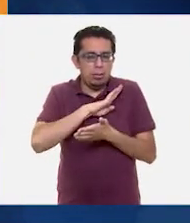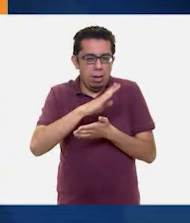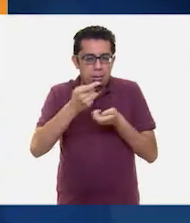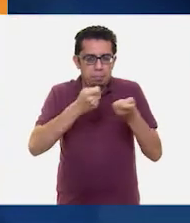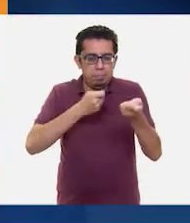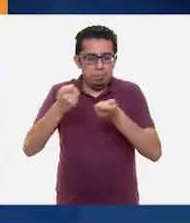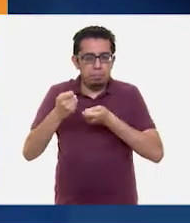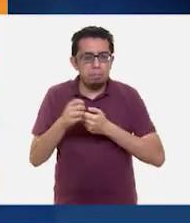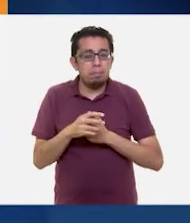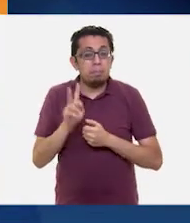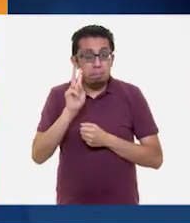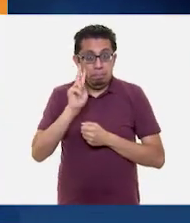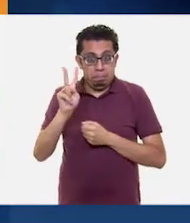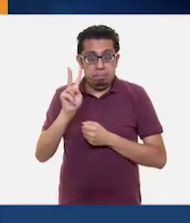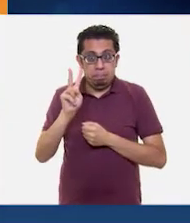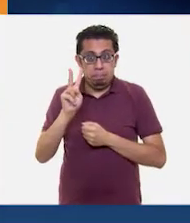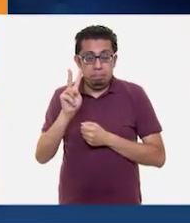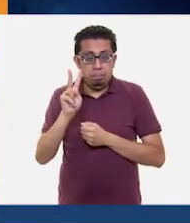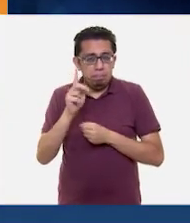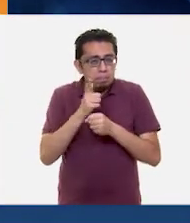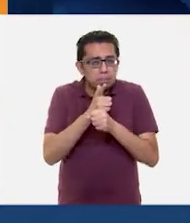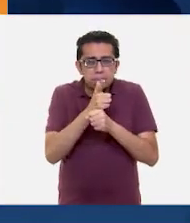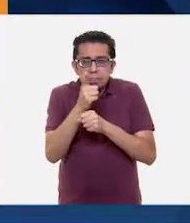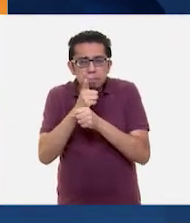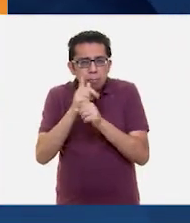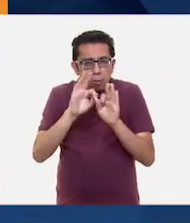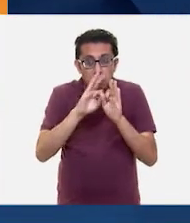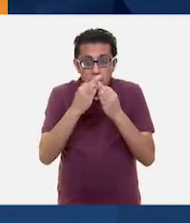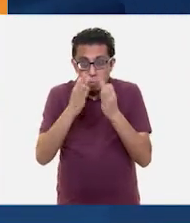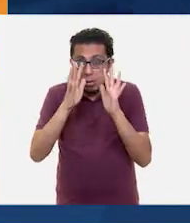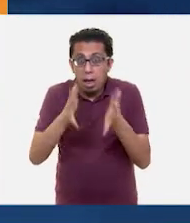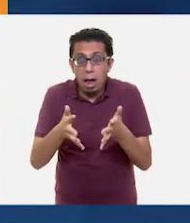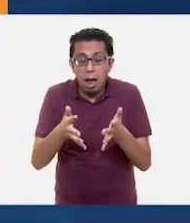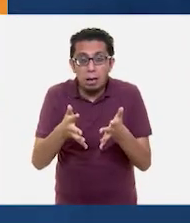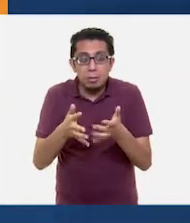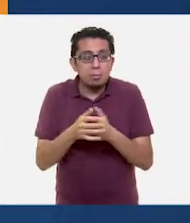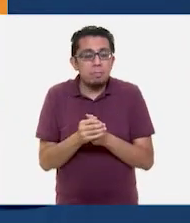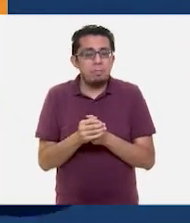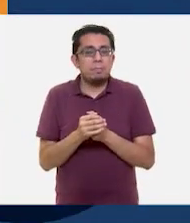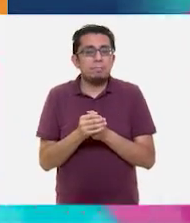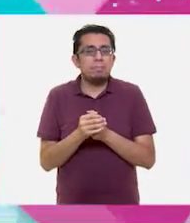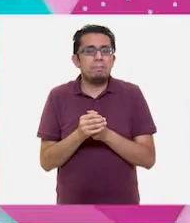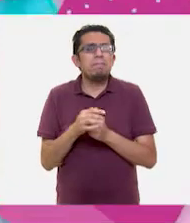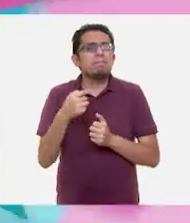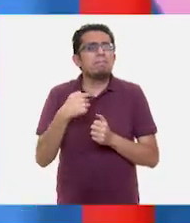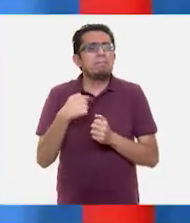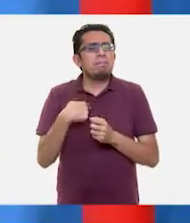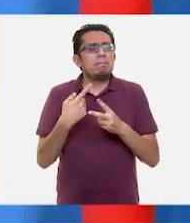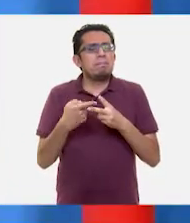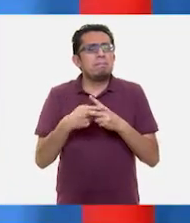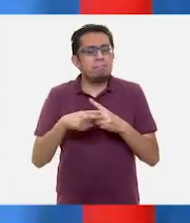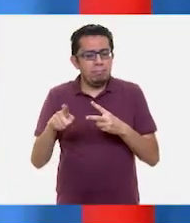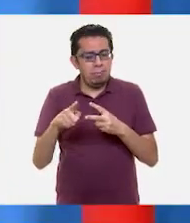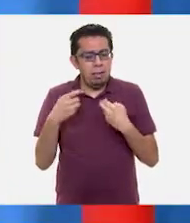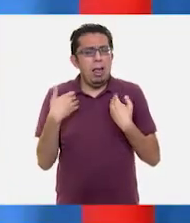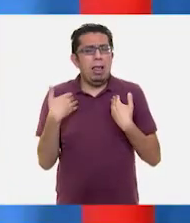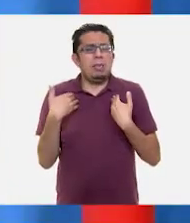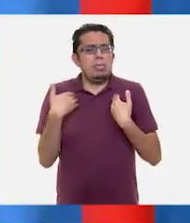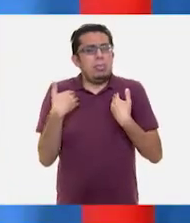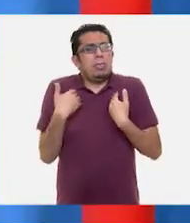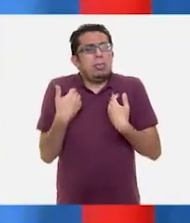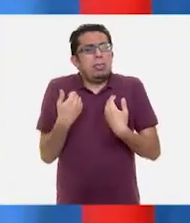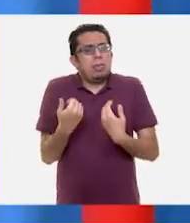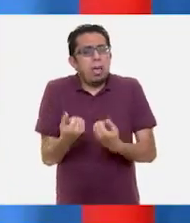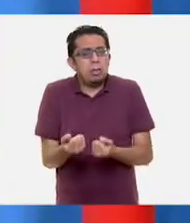un momento más analizaremos qué relaciones encontraron. Pues ya estoy empezando a darme cuenta de la relación que